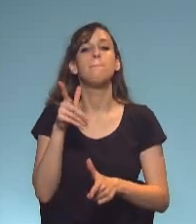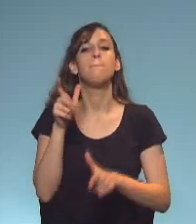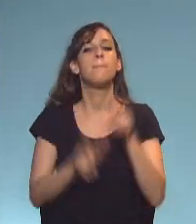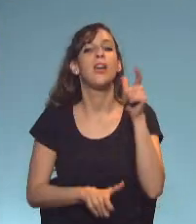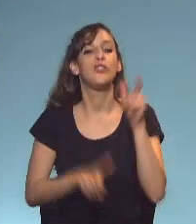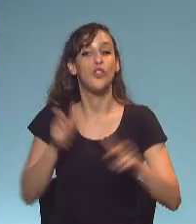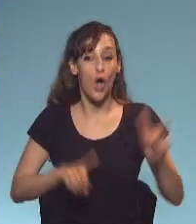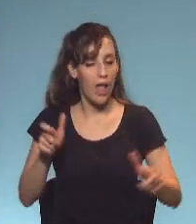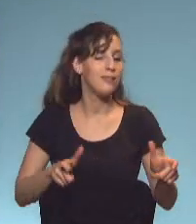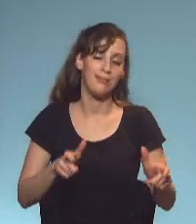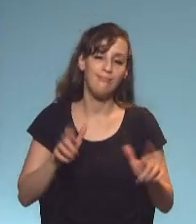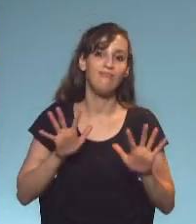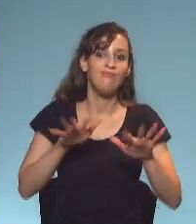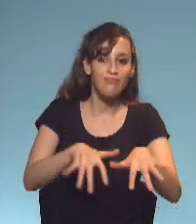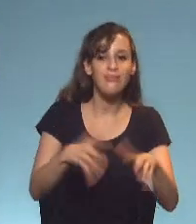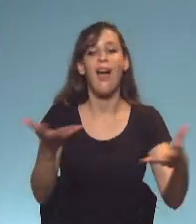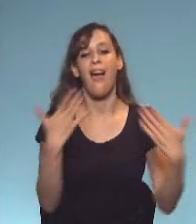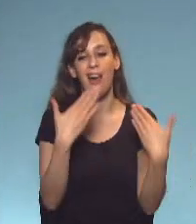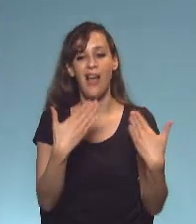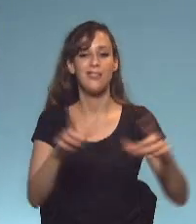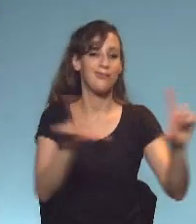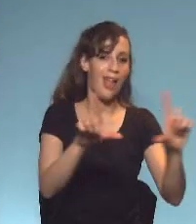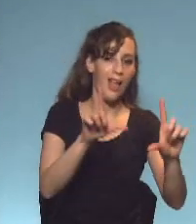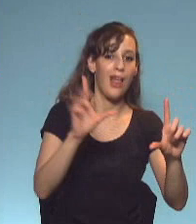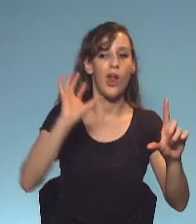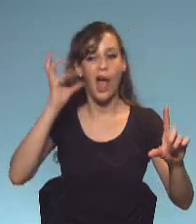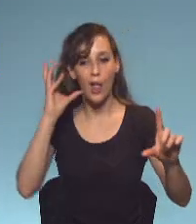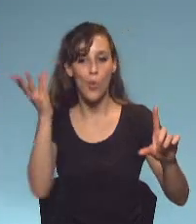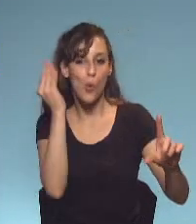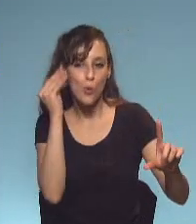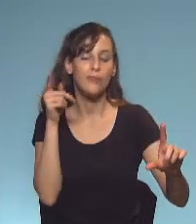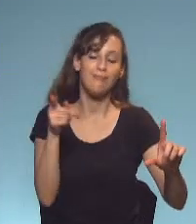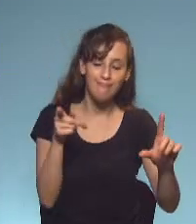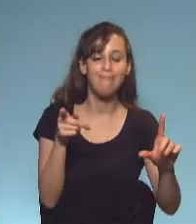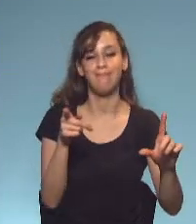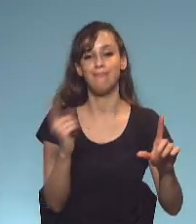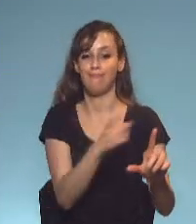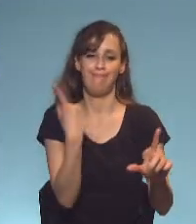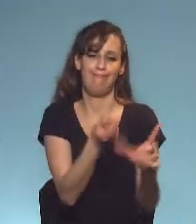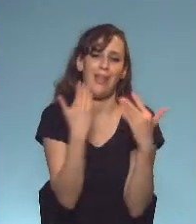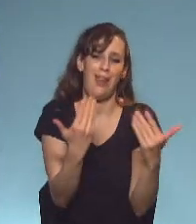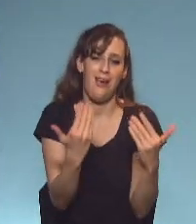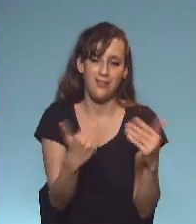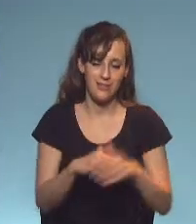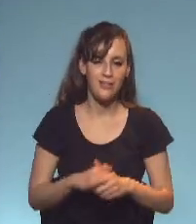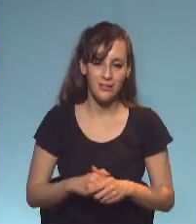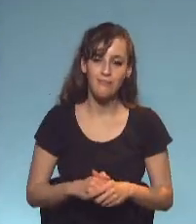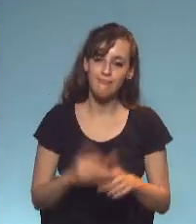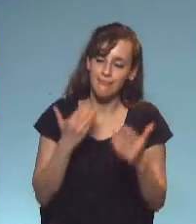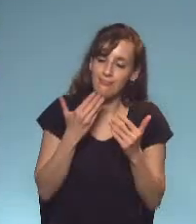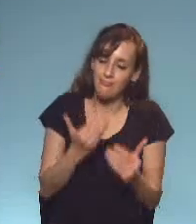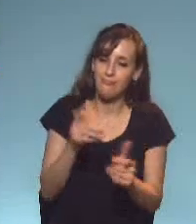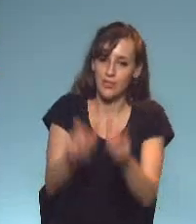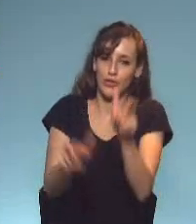en la televisión, nos escuchó en la radio. En fin, somos agradecidos. Le damos las